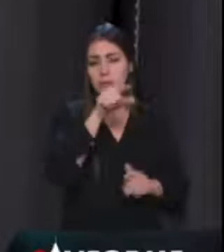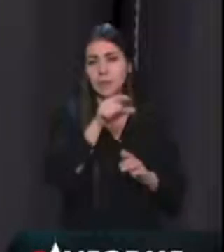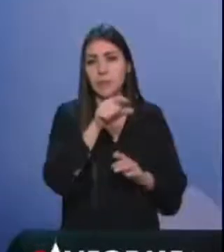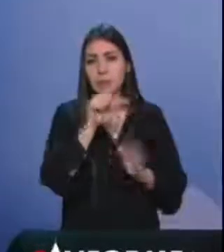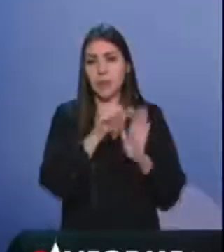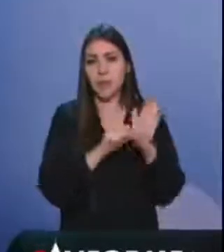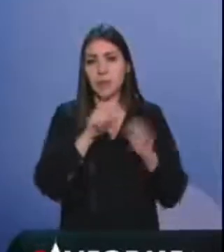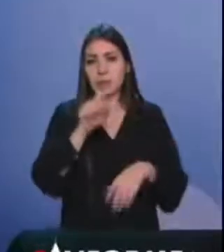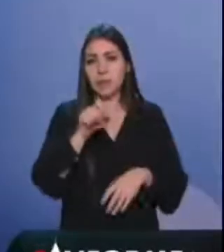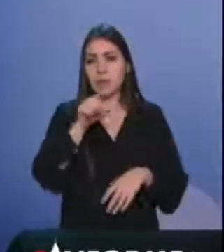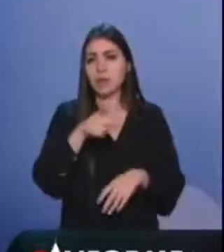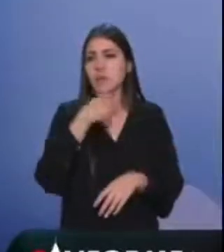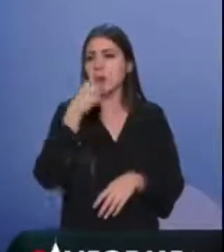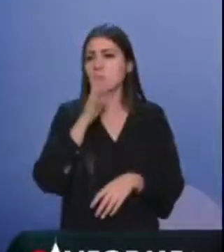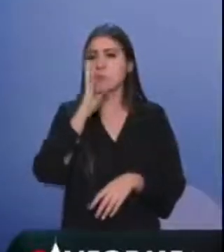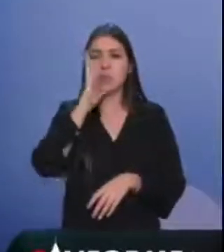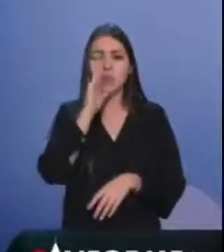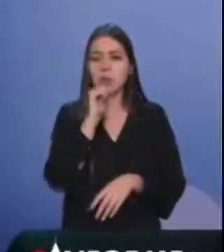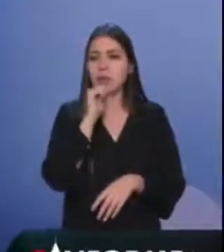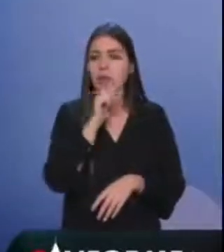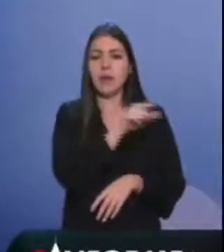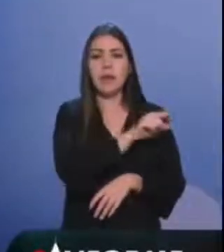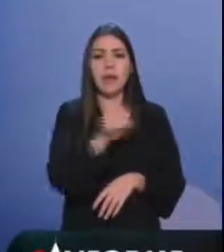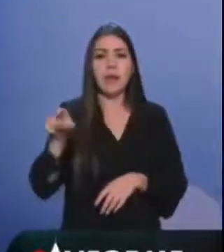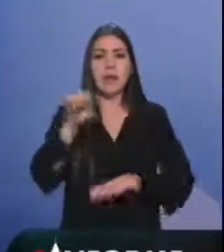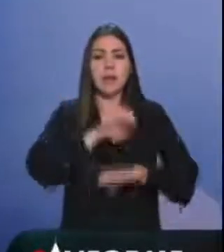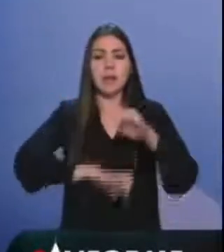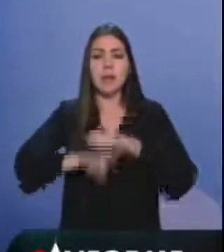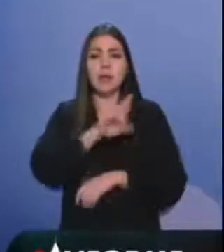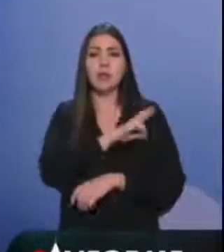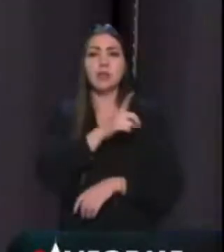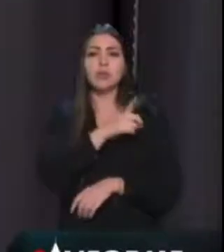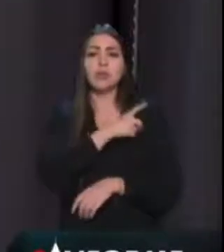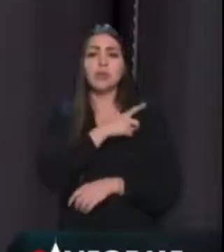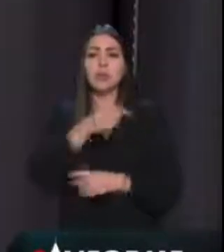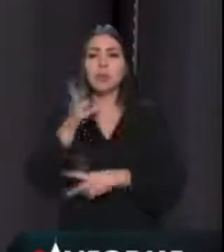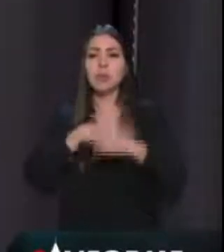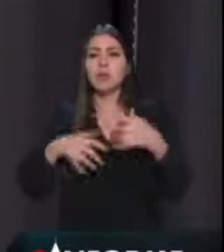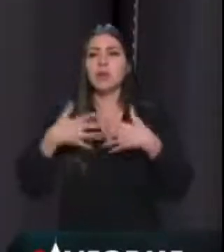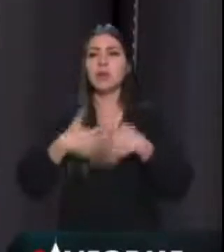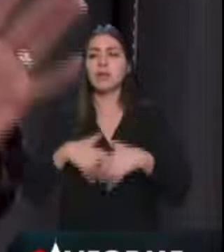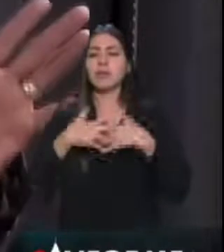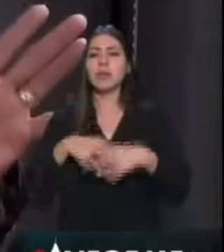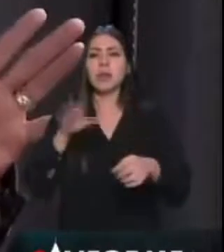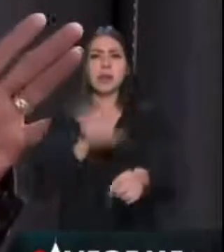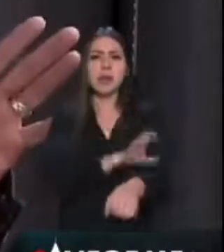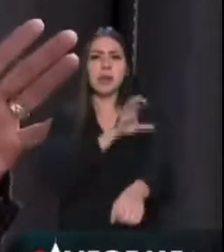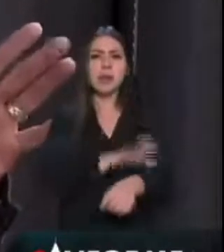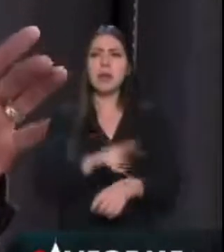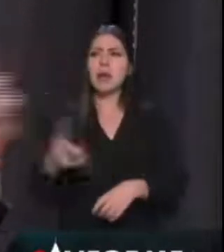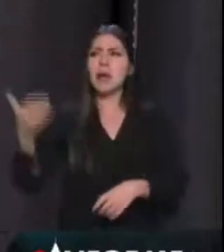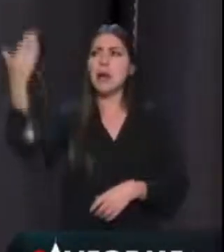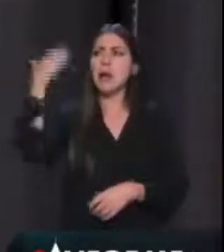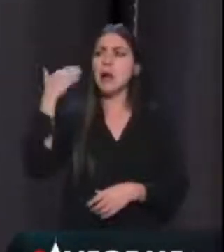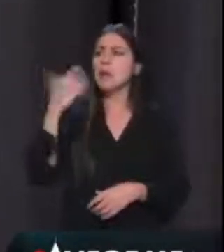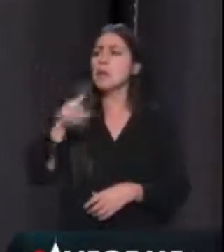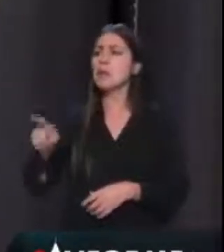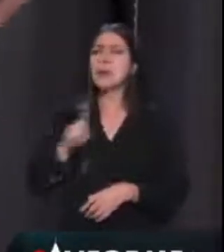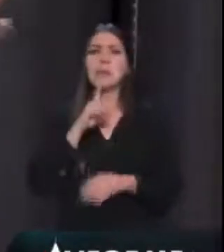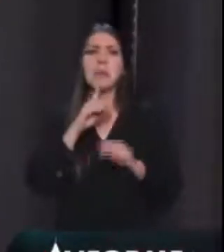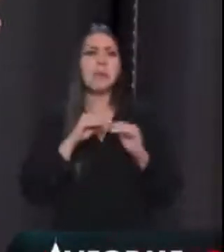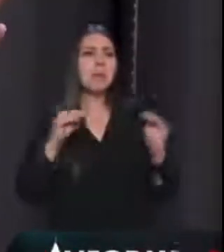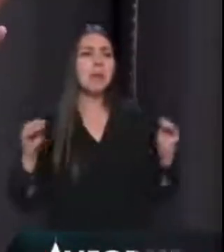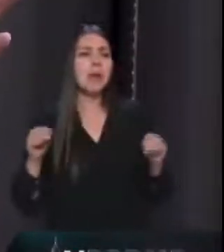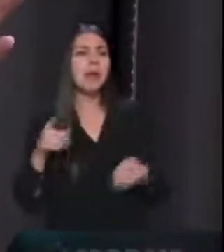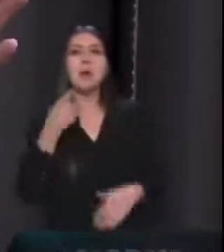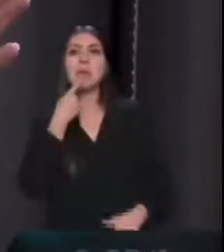constitucional no permitía que privados generaran energía eléctrica. Y ahí nadie decía nada, no había jueces que pusieran amparo, nadie se